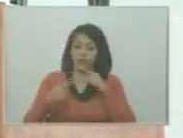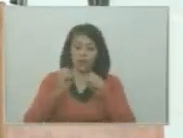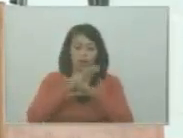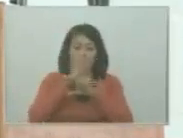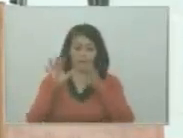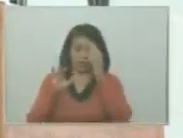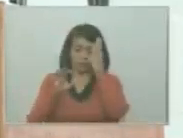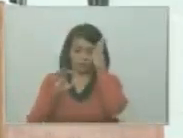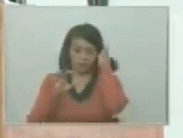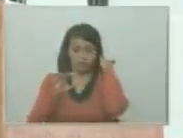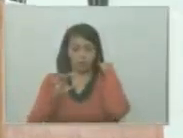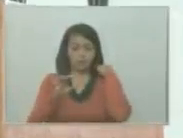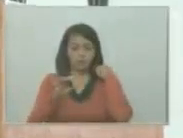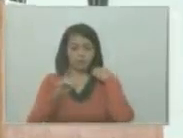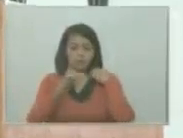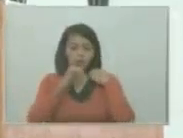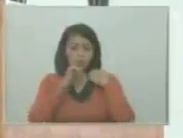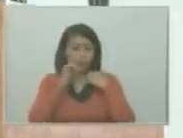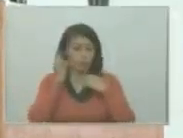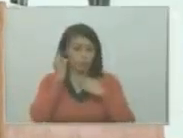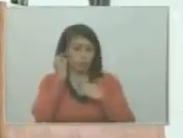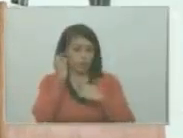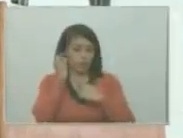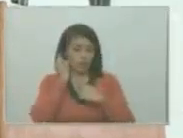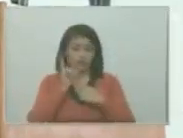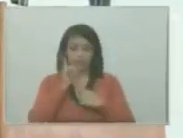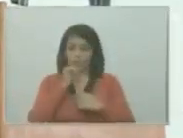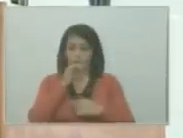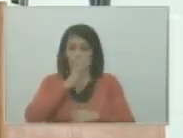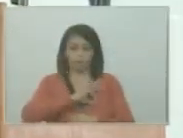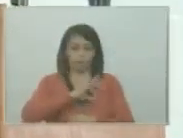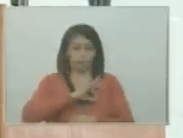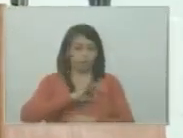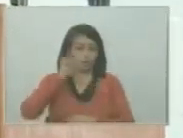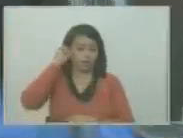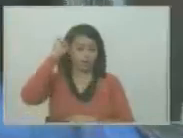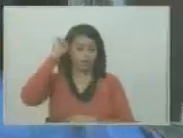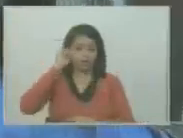claramente, sin feminismo no hay socialismo.